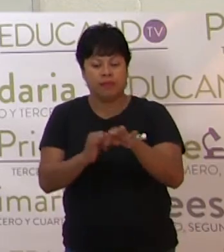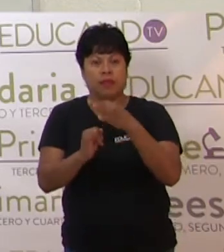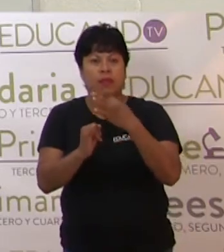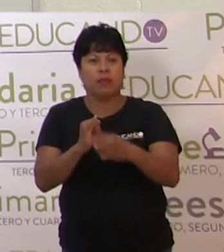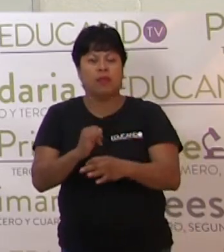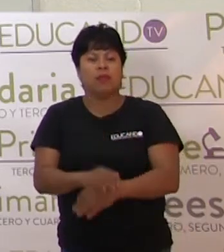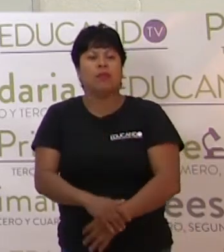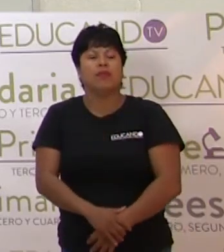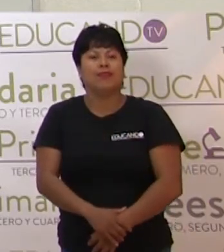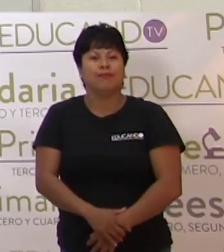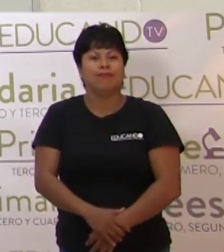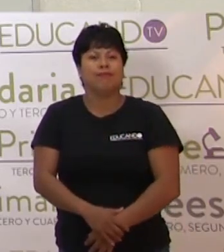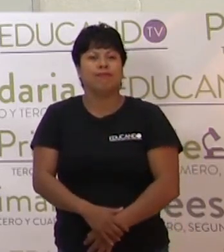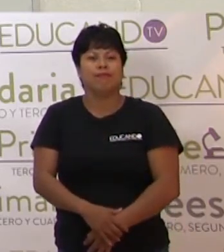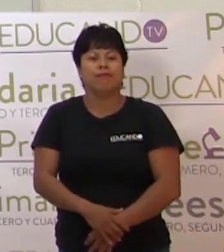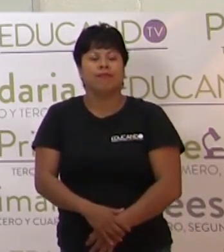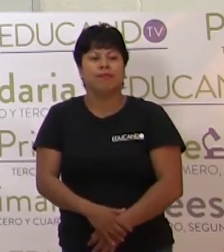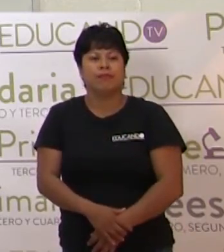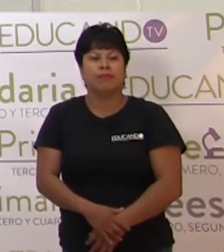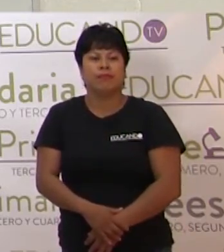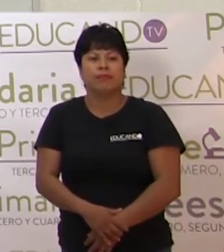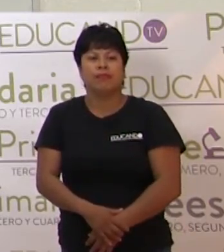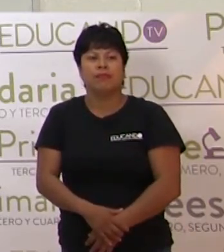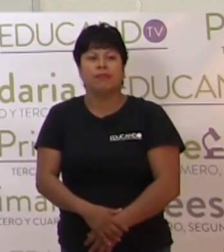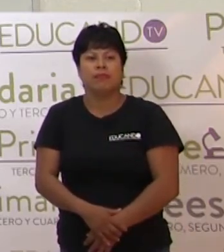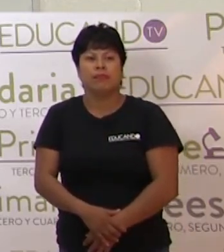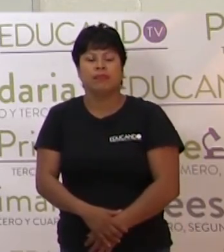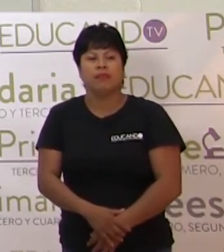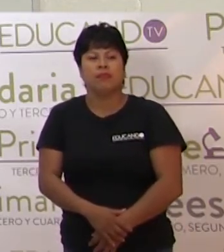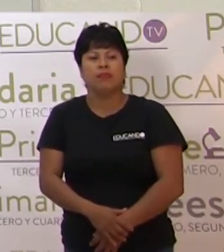segmento bc medimos